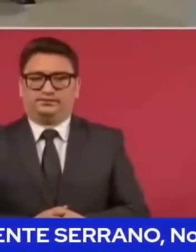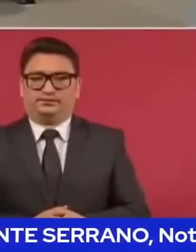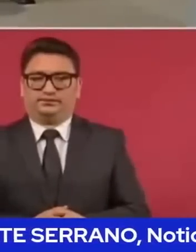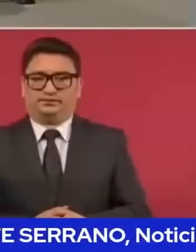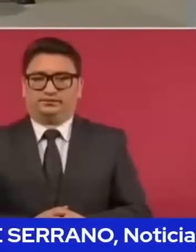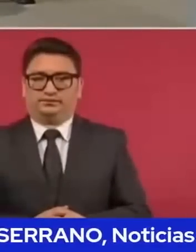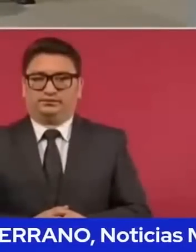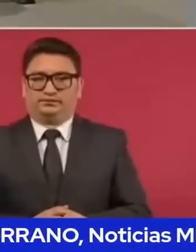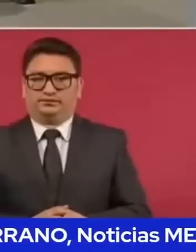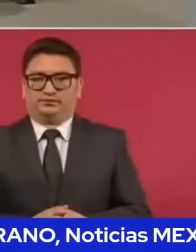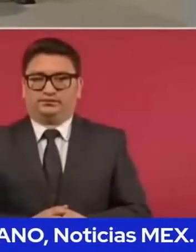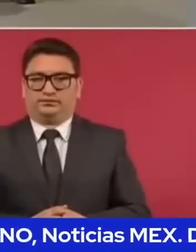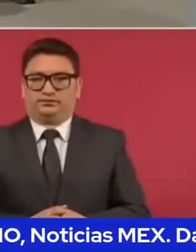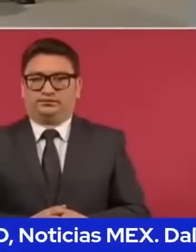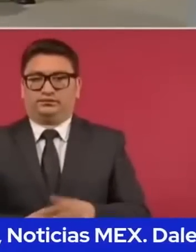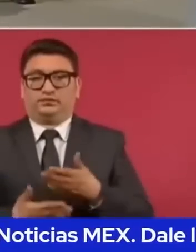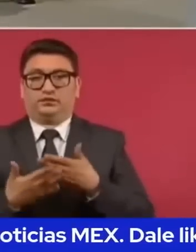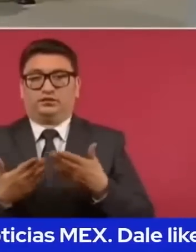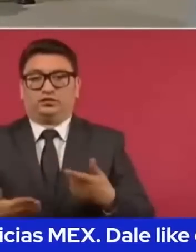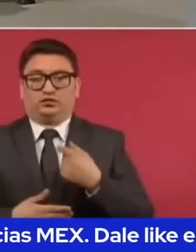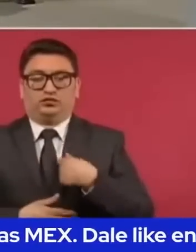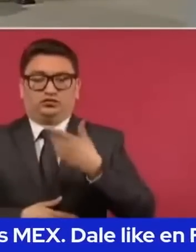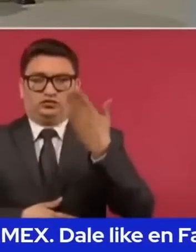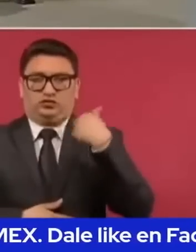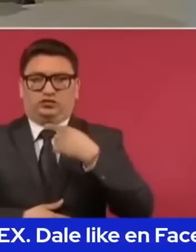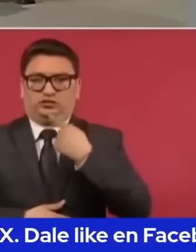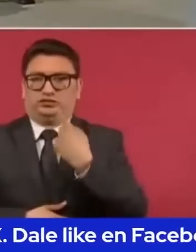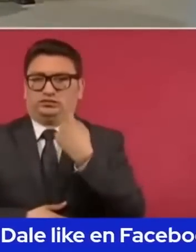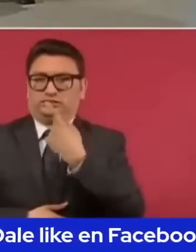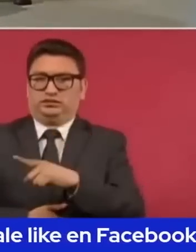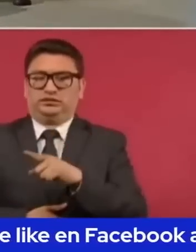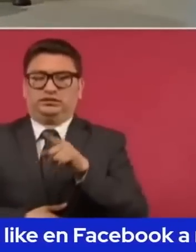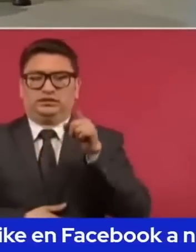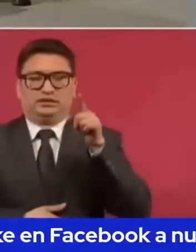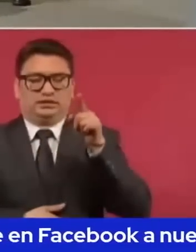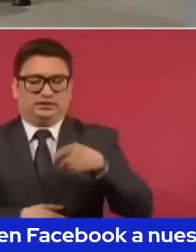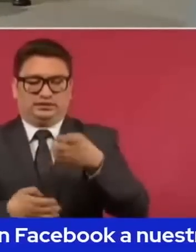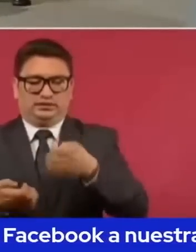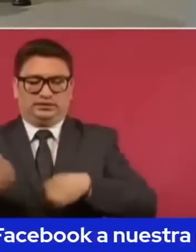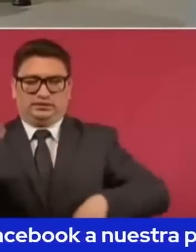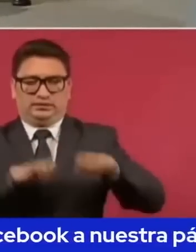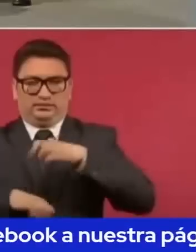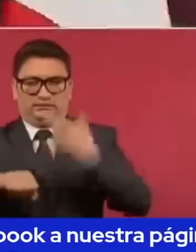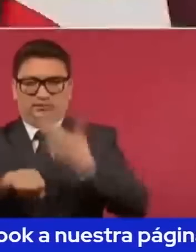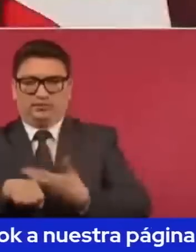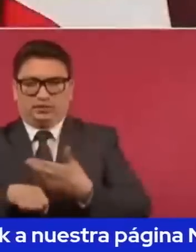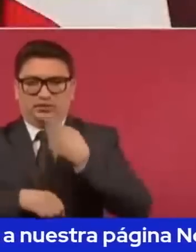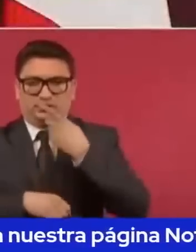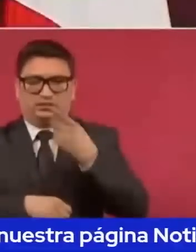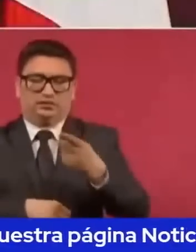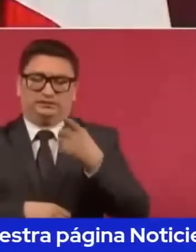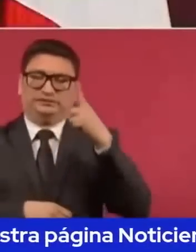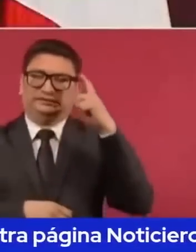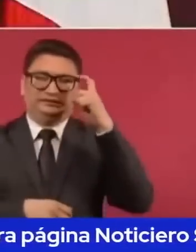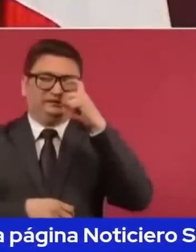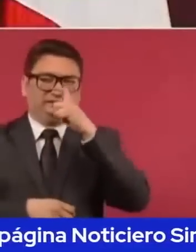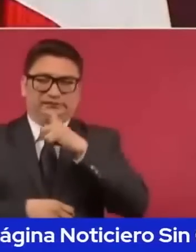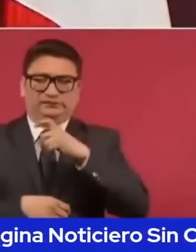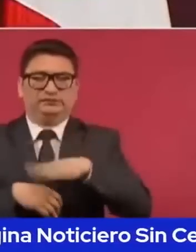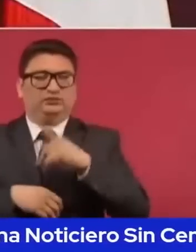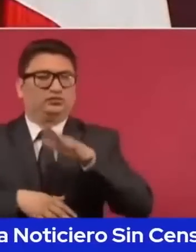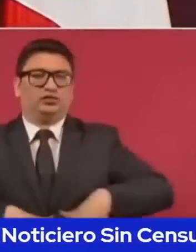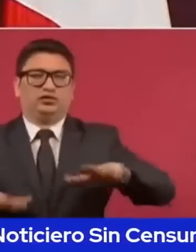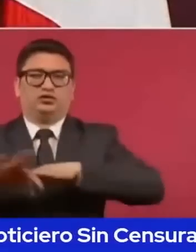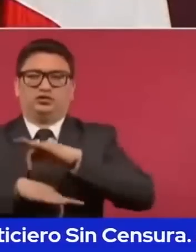Ahora, yo sí le reclamé al embajador Phil, le dije, va a ser muy difícil para el